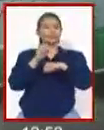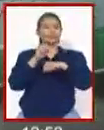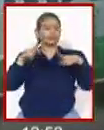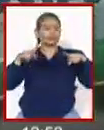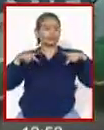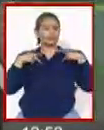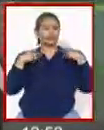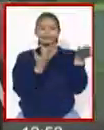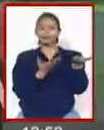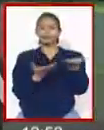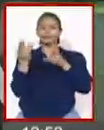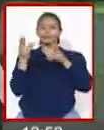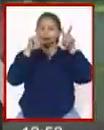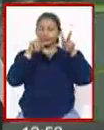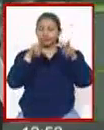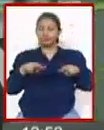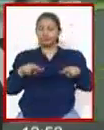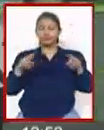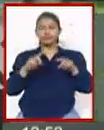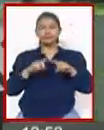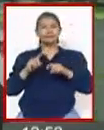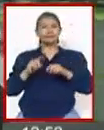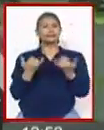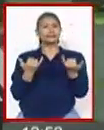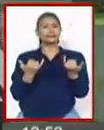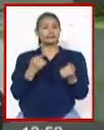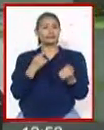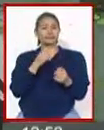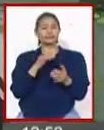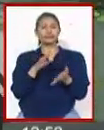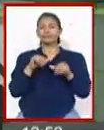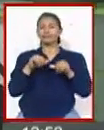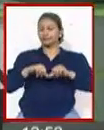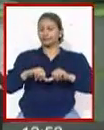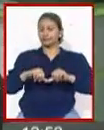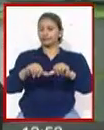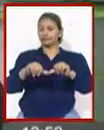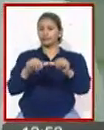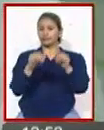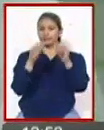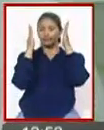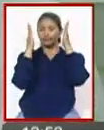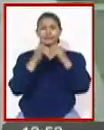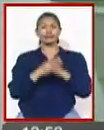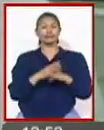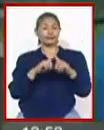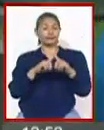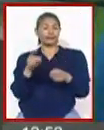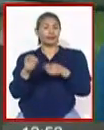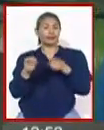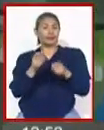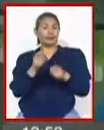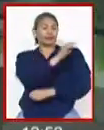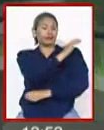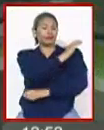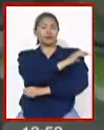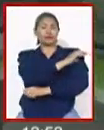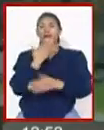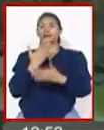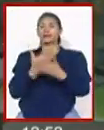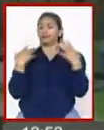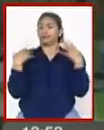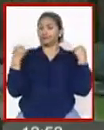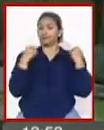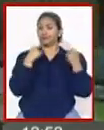Fue internado para observación. En este momento se encuentra hemodinámicamente estable, consciente, lúcido. Por su lado, el director de la clínica Buena Salud, Marco